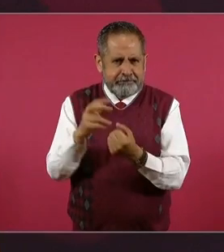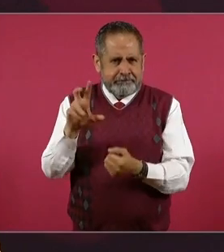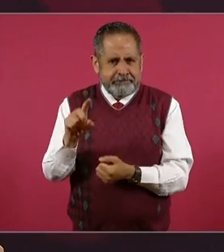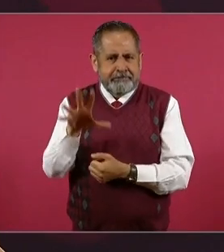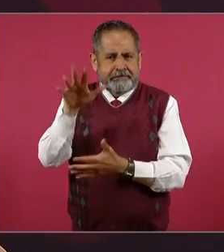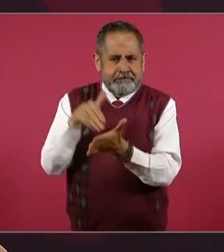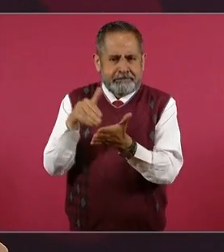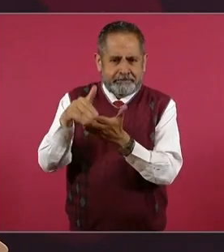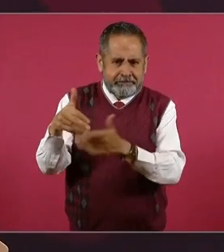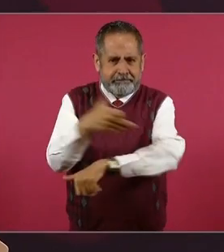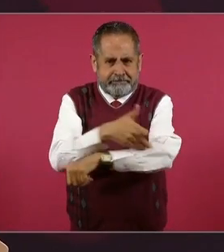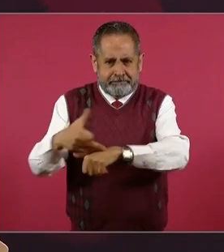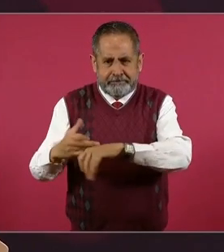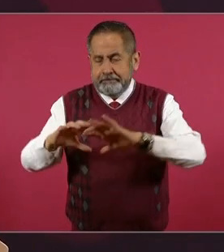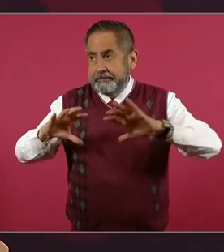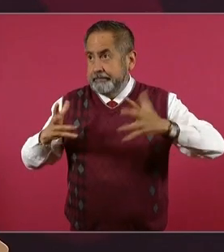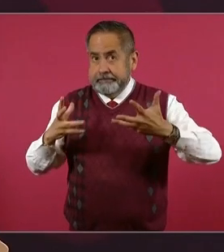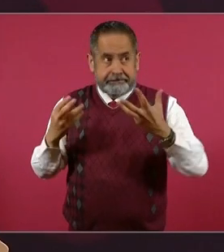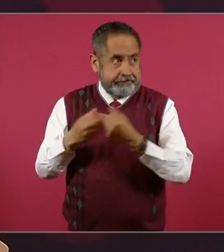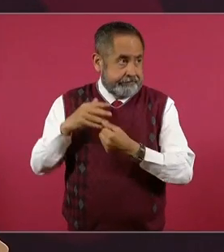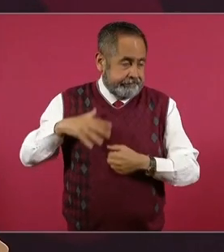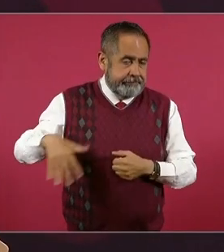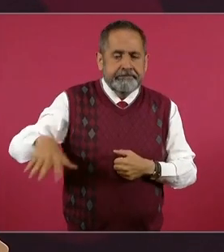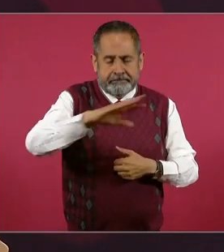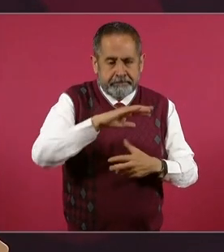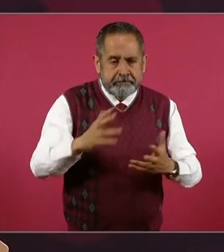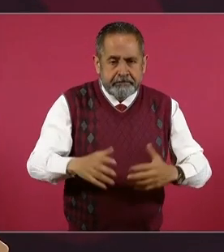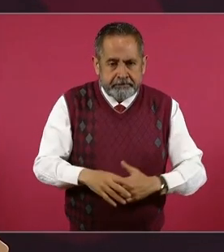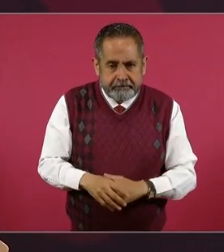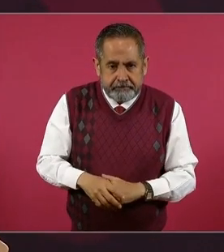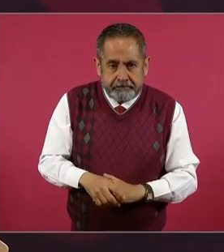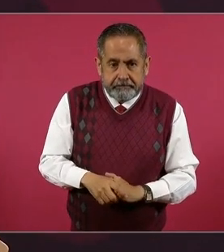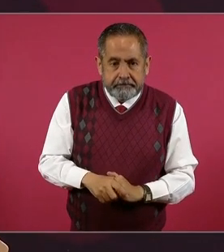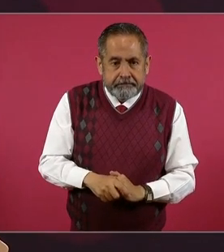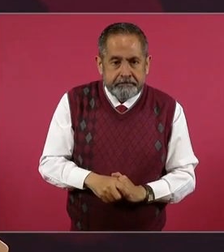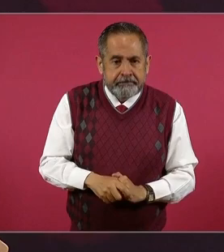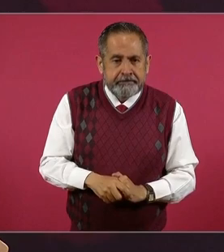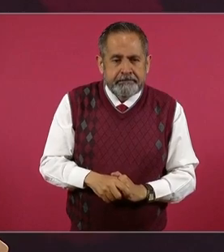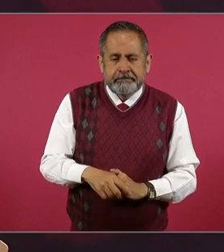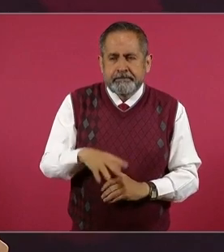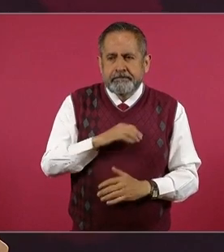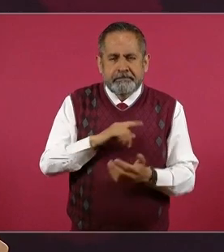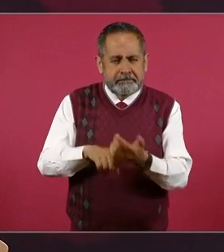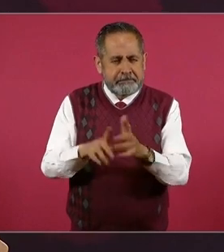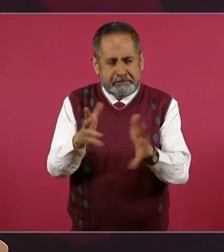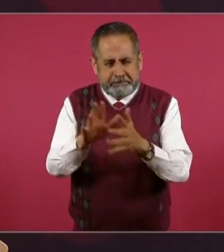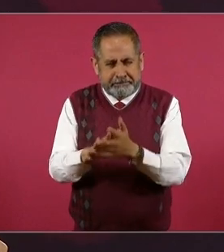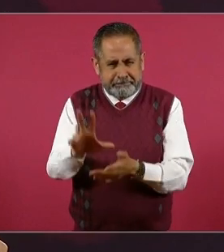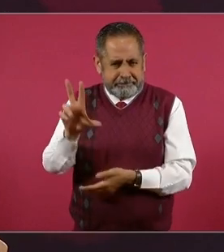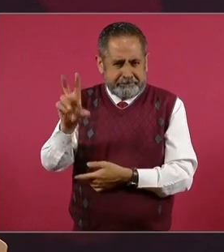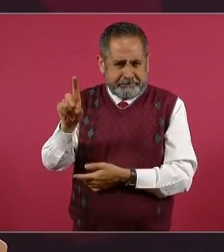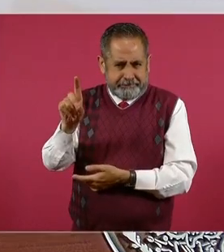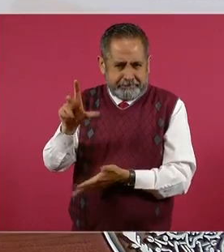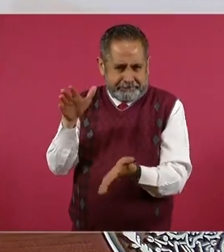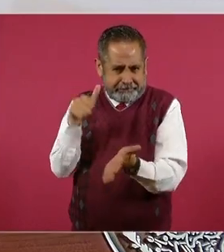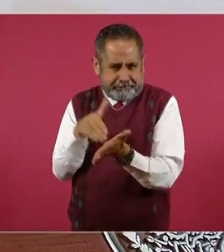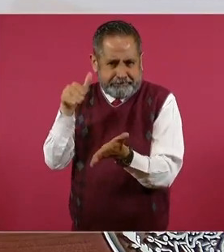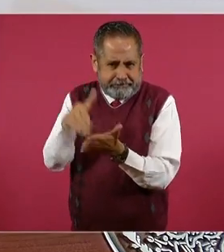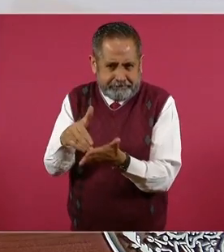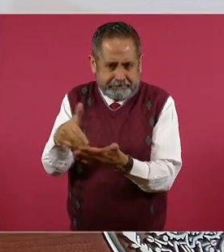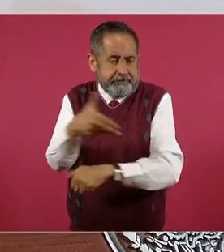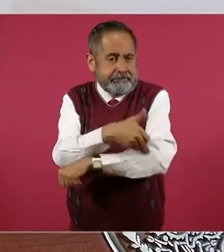35 millones de hogares. Y en 30 millones de hogares